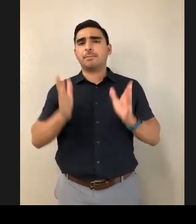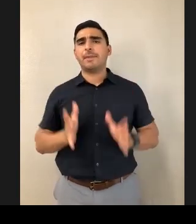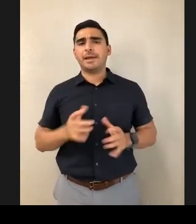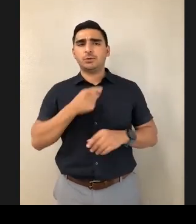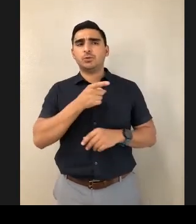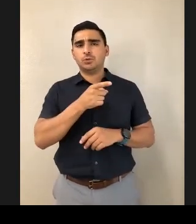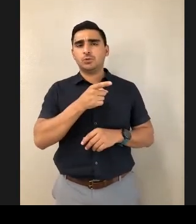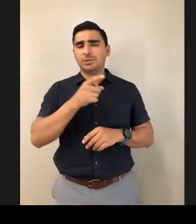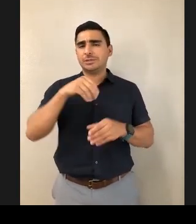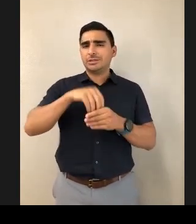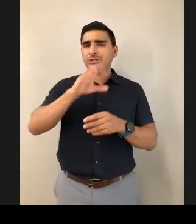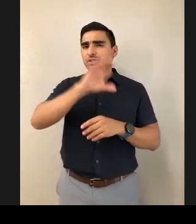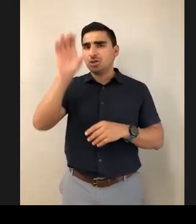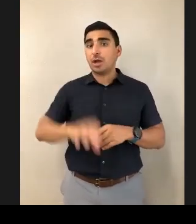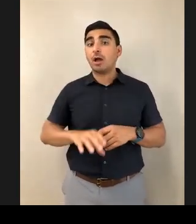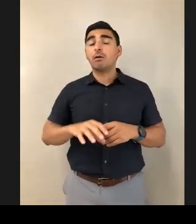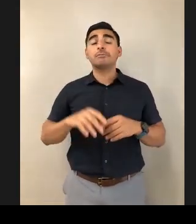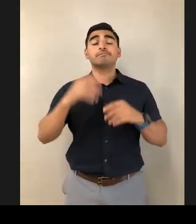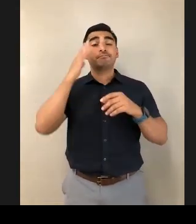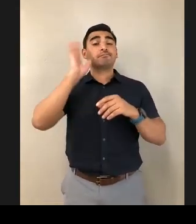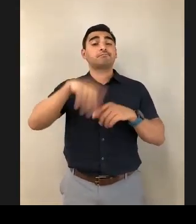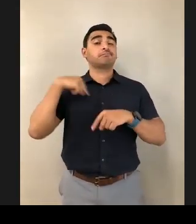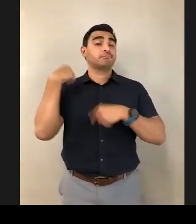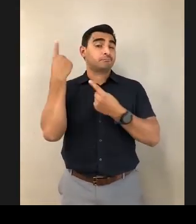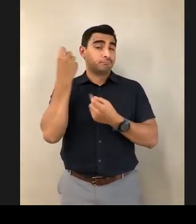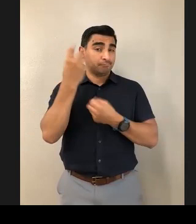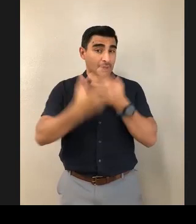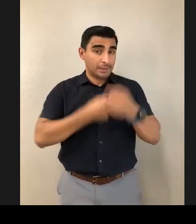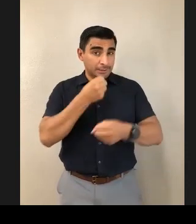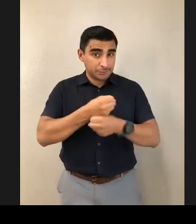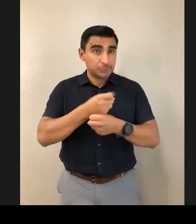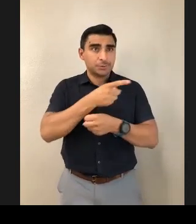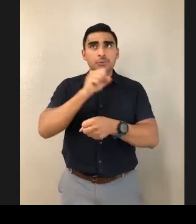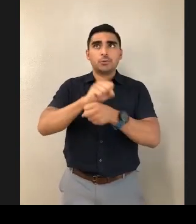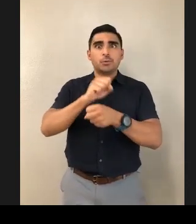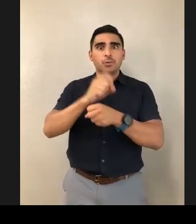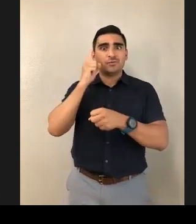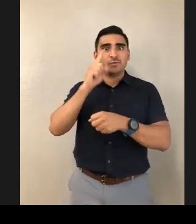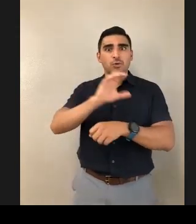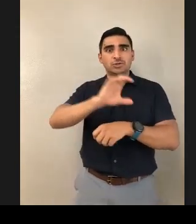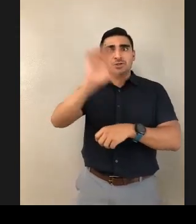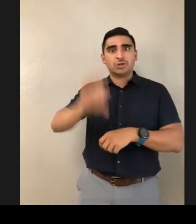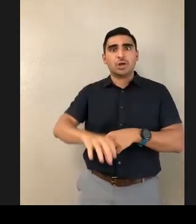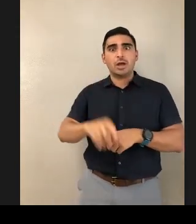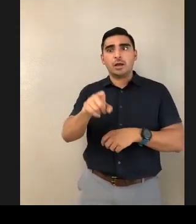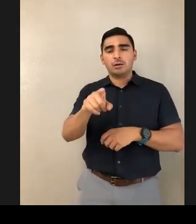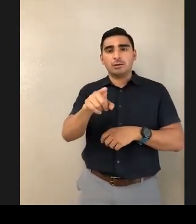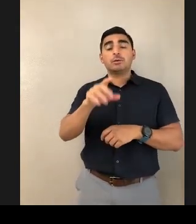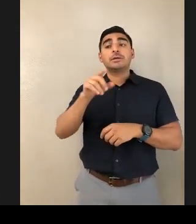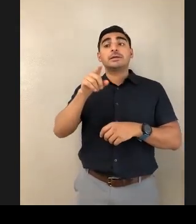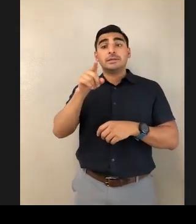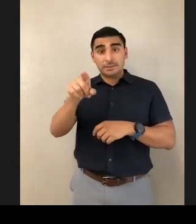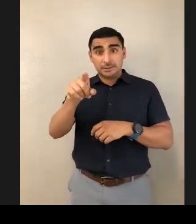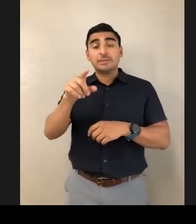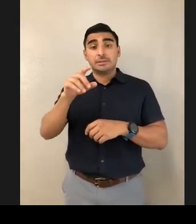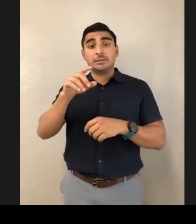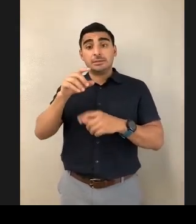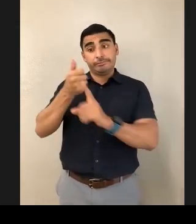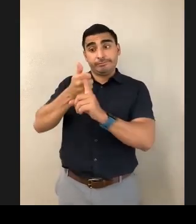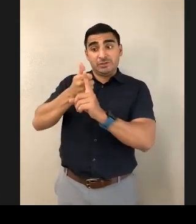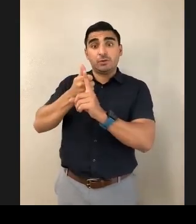en Chicago. Los alegatos durante décadas que él y